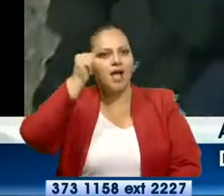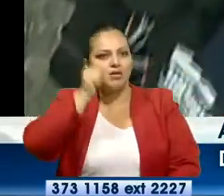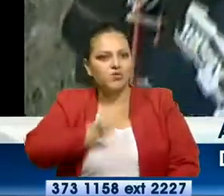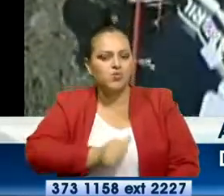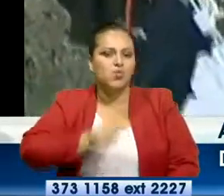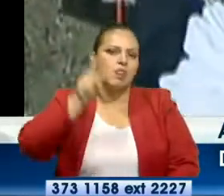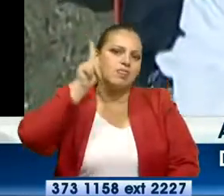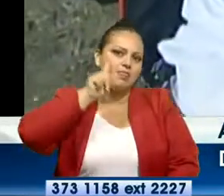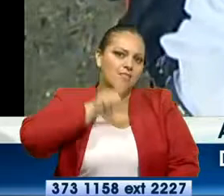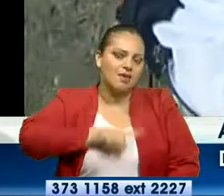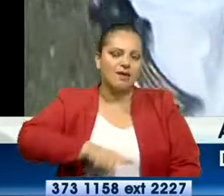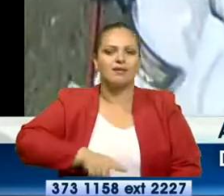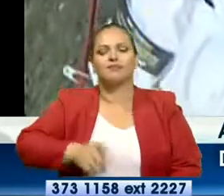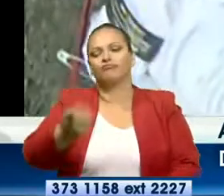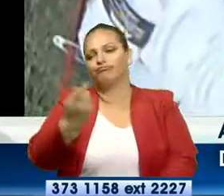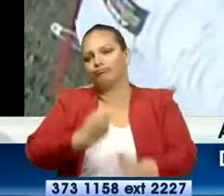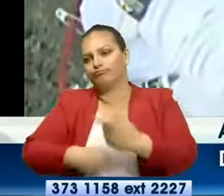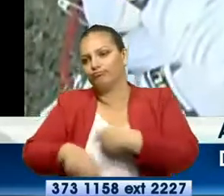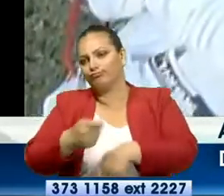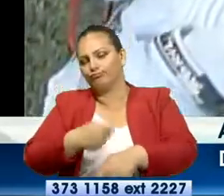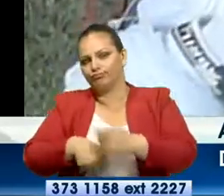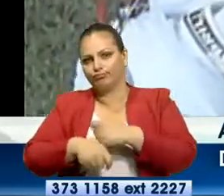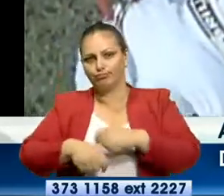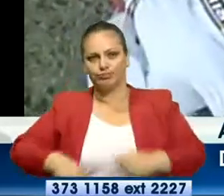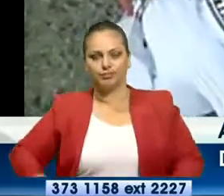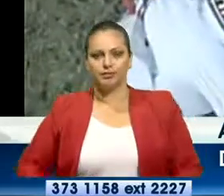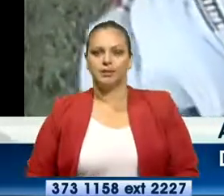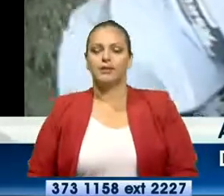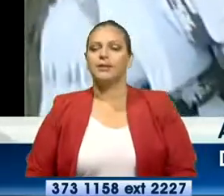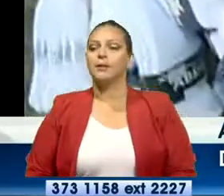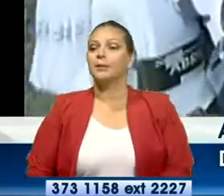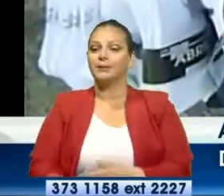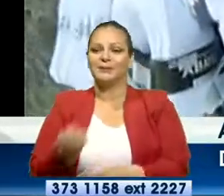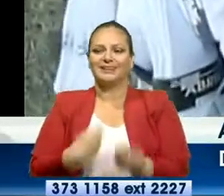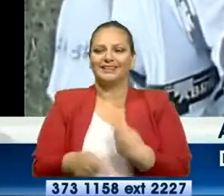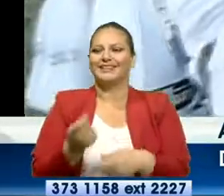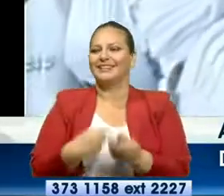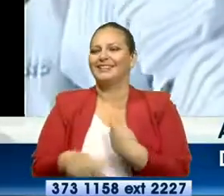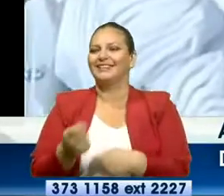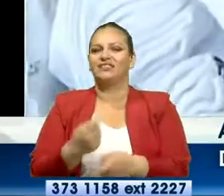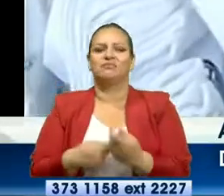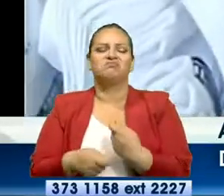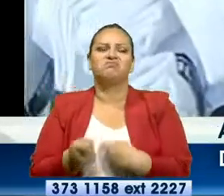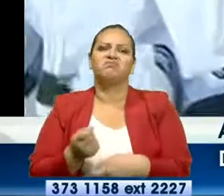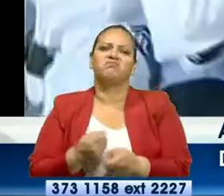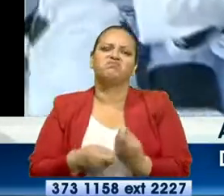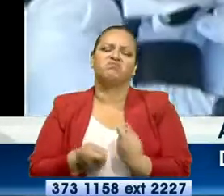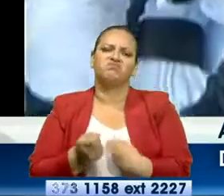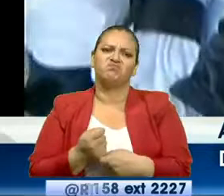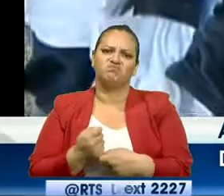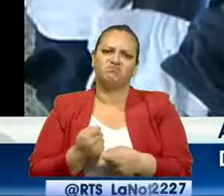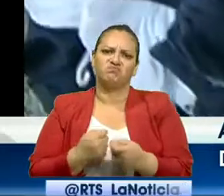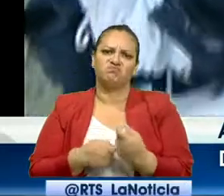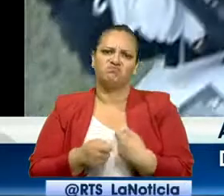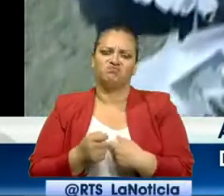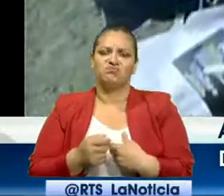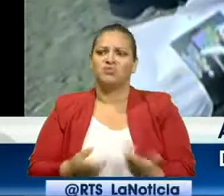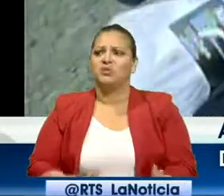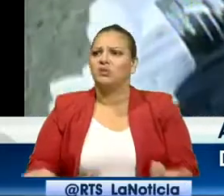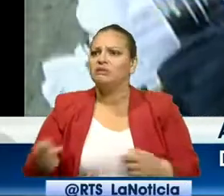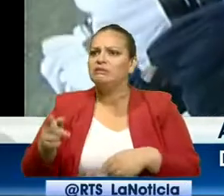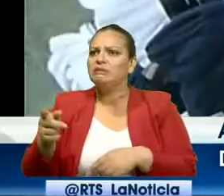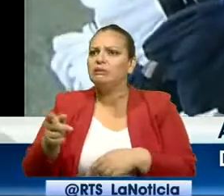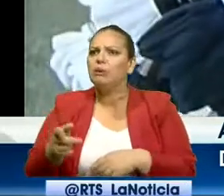hasta el momento bueno la verdad con la novedad que uno se siente un poco mal por lo que se escucha que yo ahorita hay un negociado muchos muchos